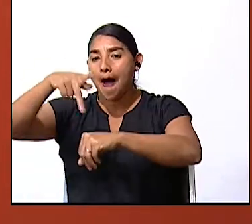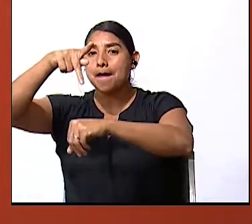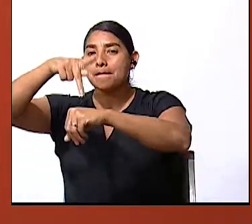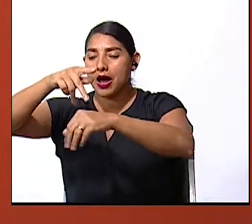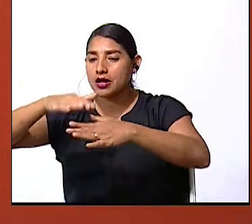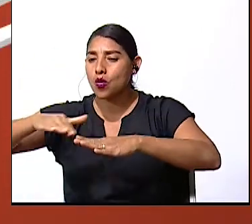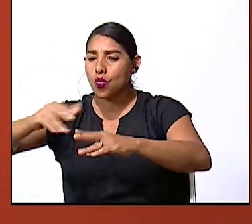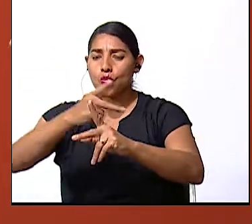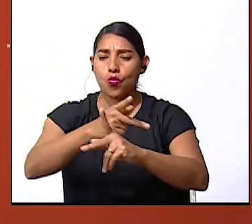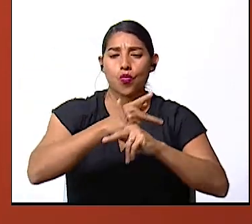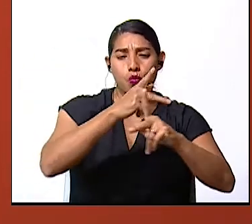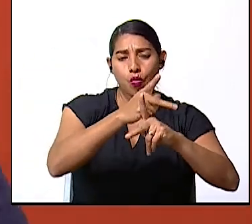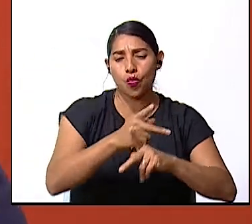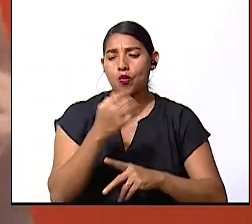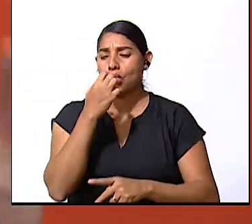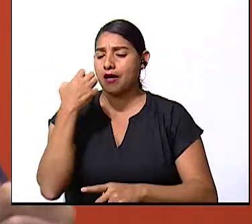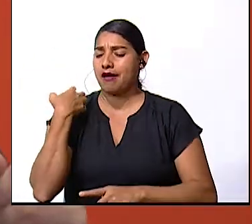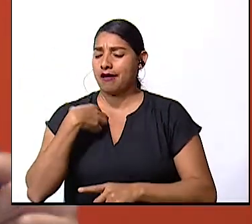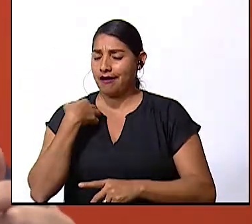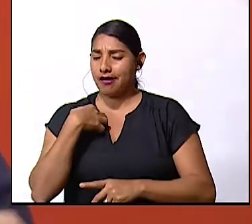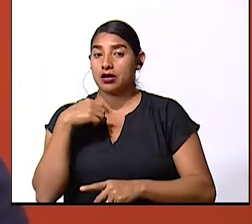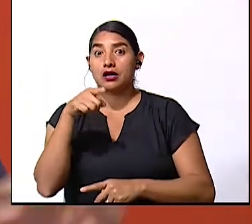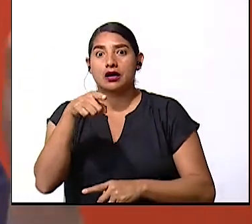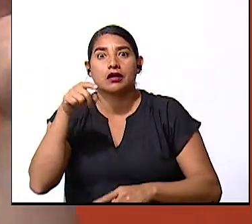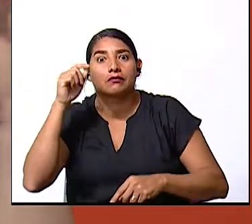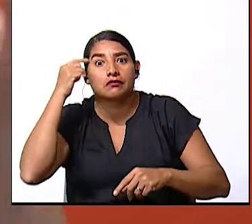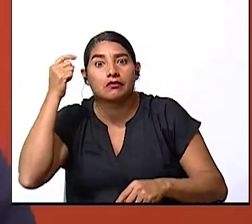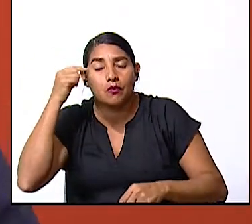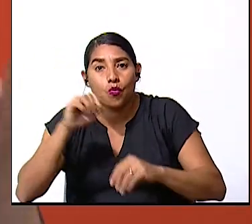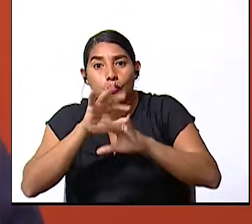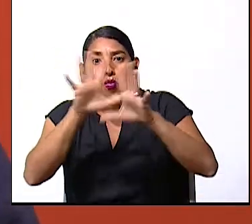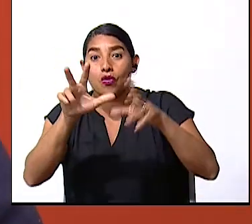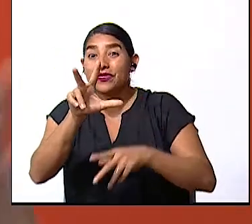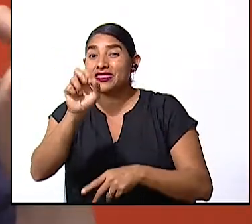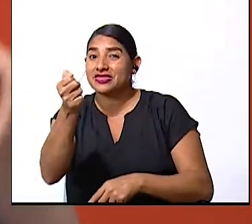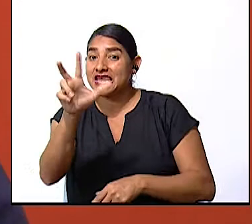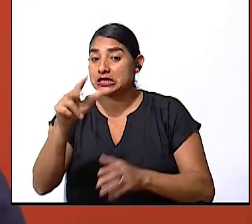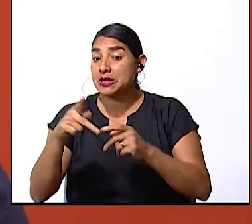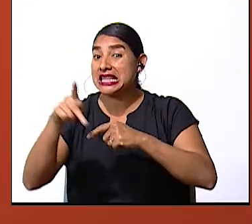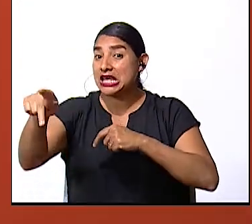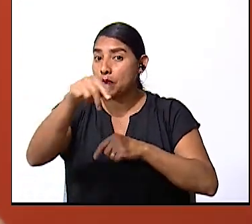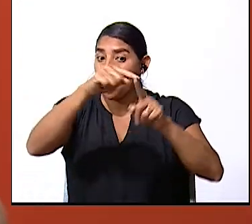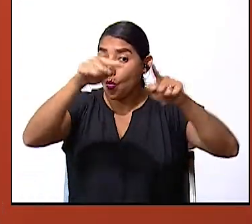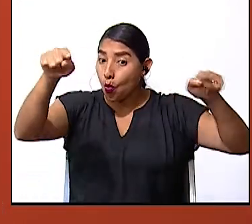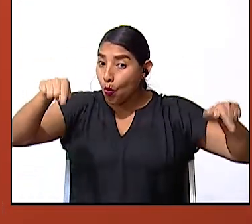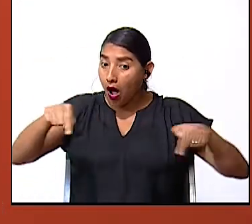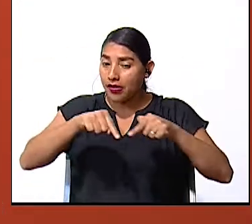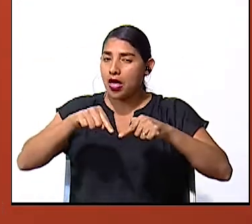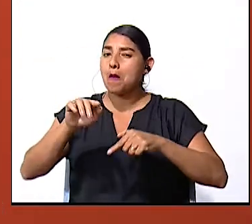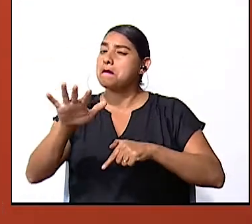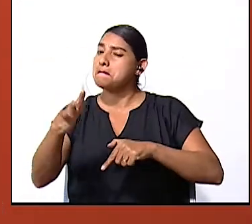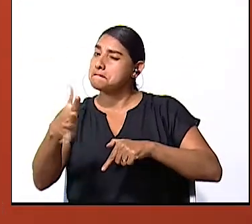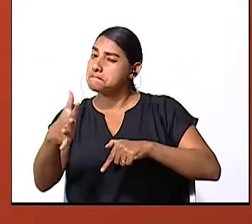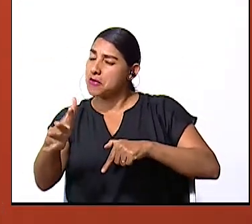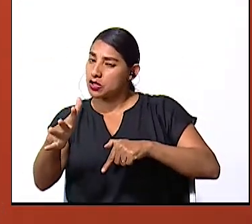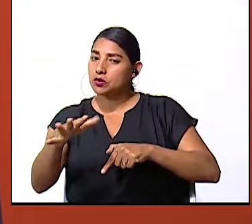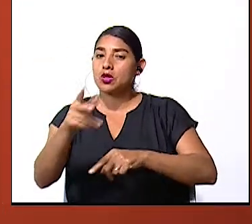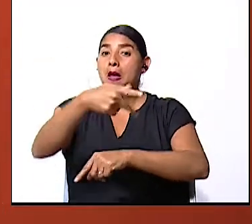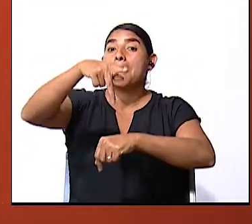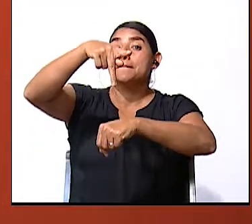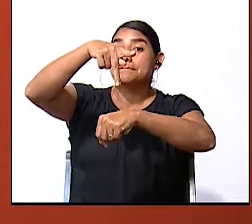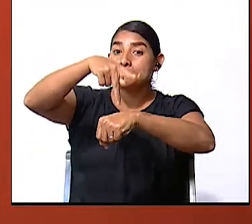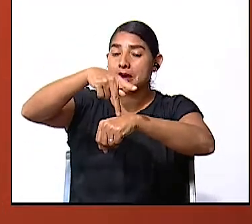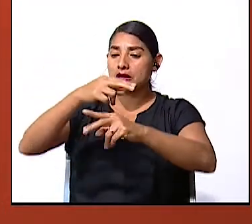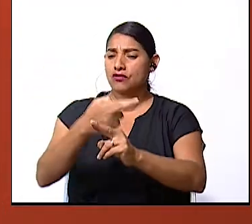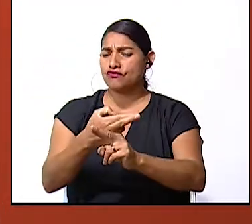áreas protegidas privilegiadas. Imagínense que tenemos 13.000 kilómetros cuadrados aproximadamente de parques